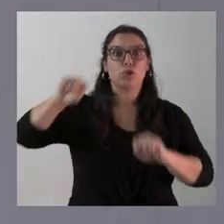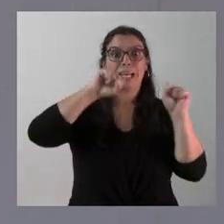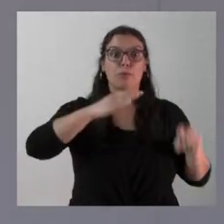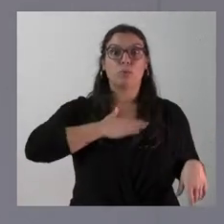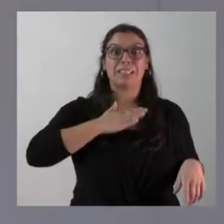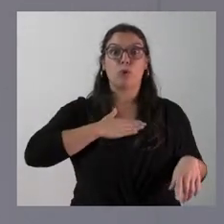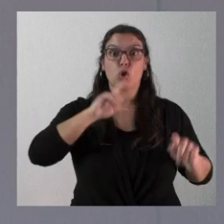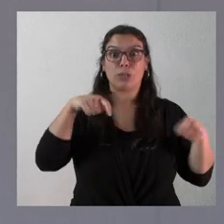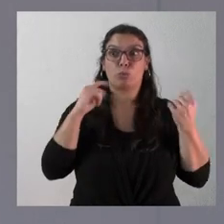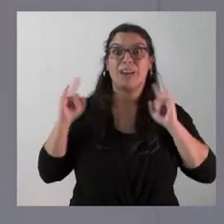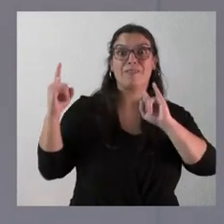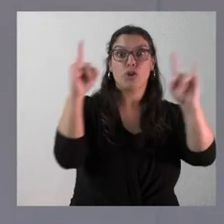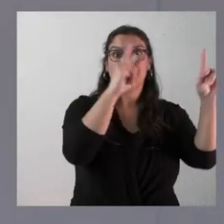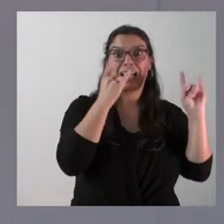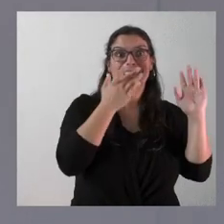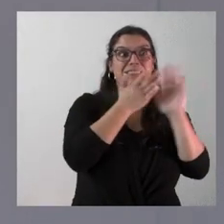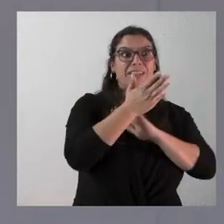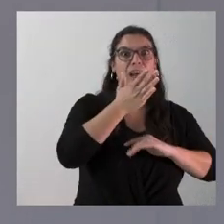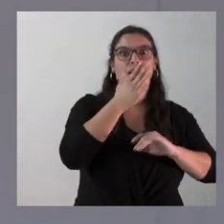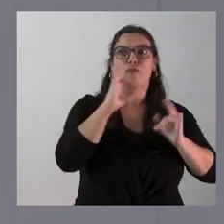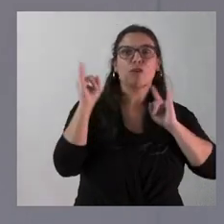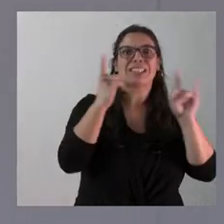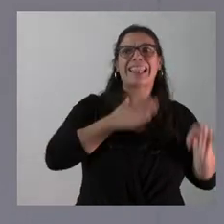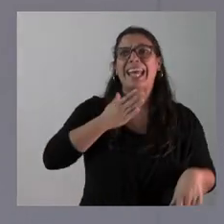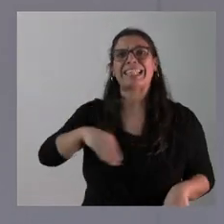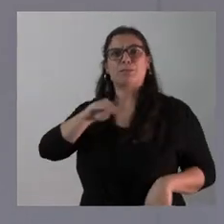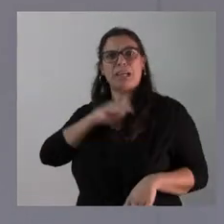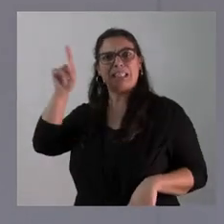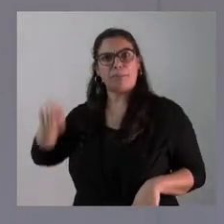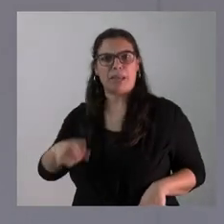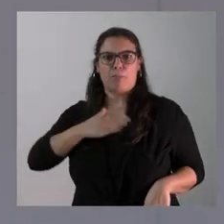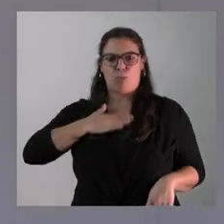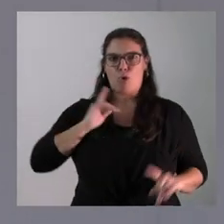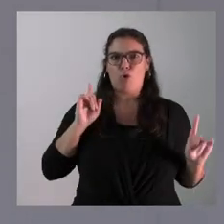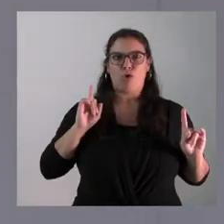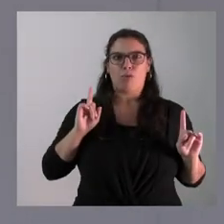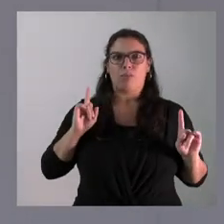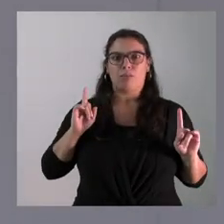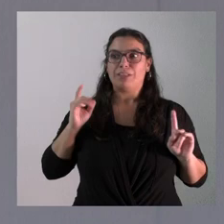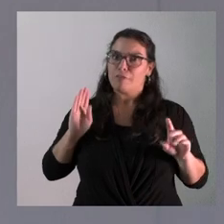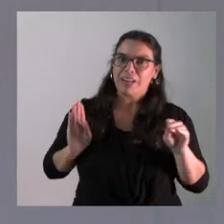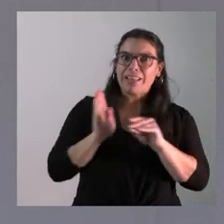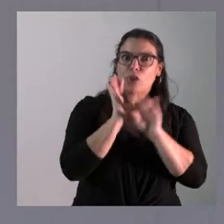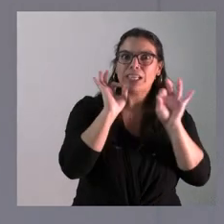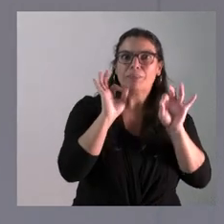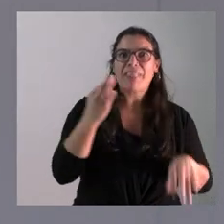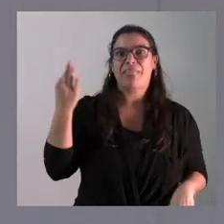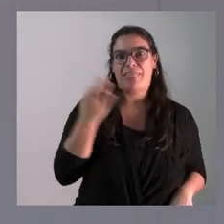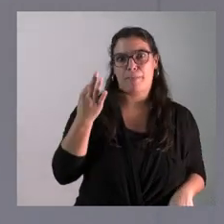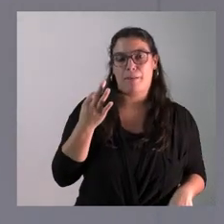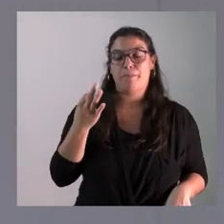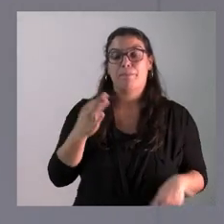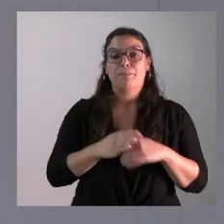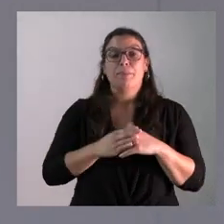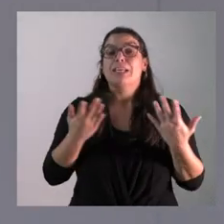forestal estamos protegiendo el patrimonio forestal de España de todos los españoles y por tanto que hay una financiación específica para ese objetivo siempre eso